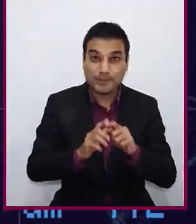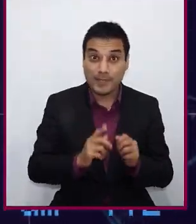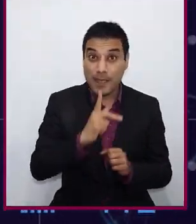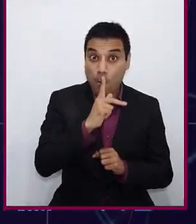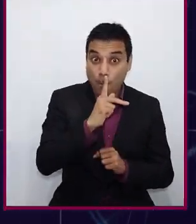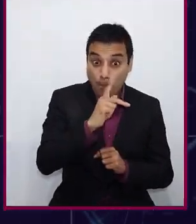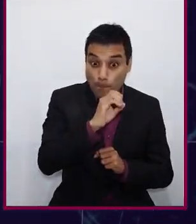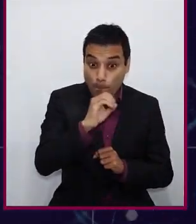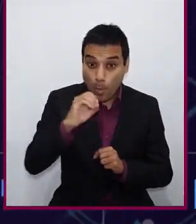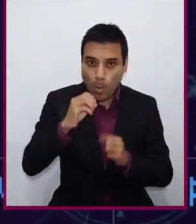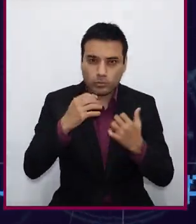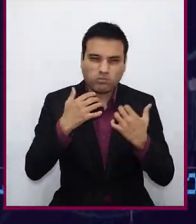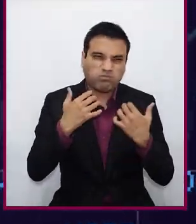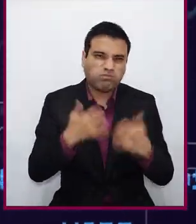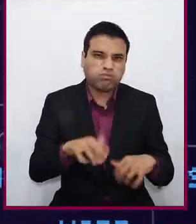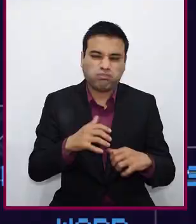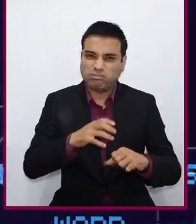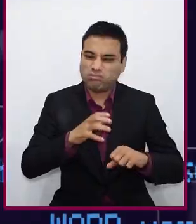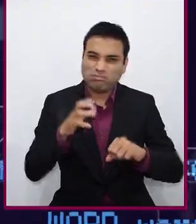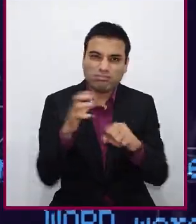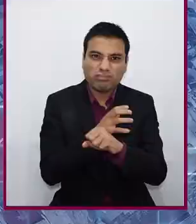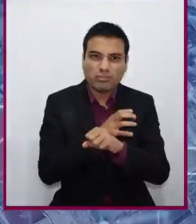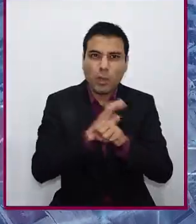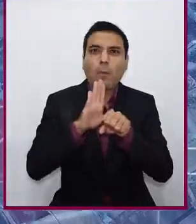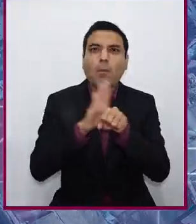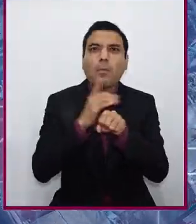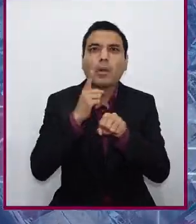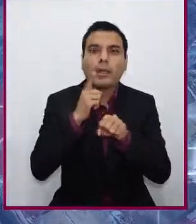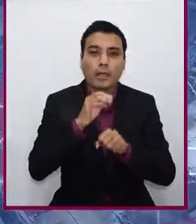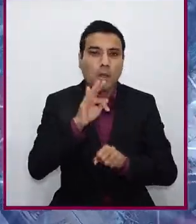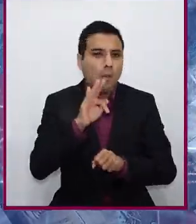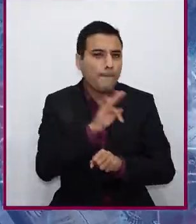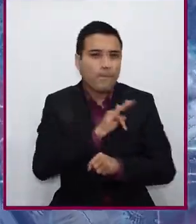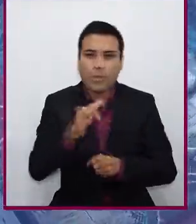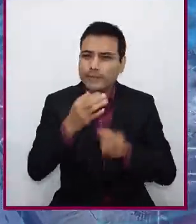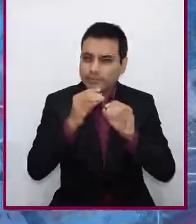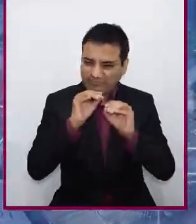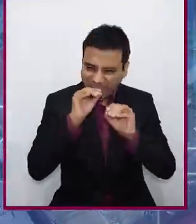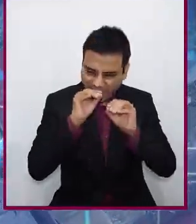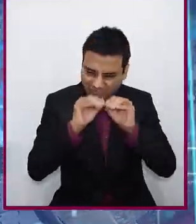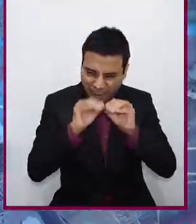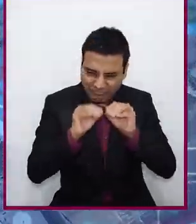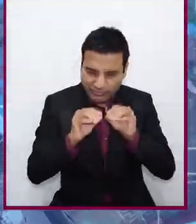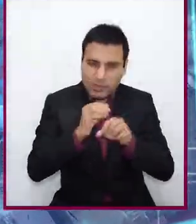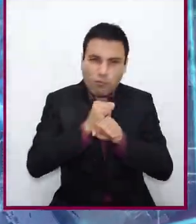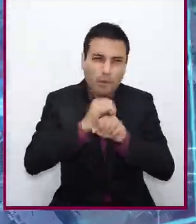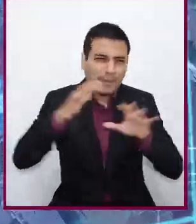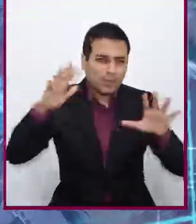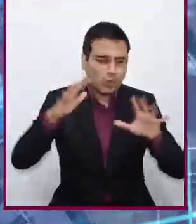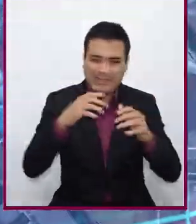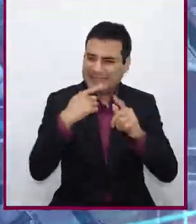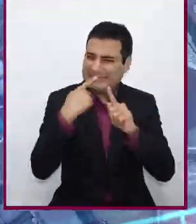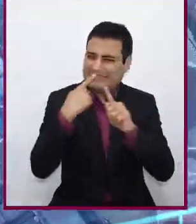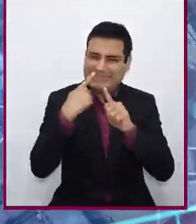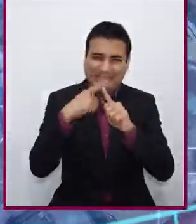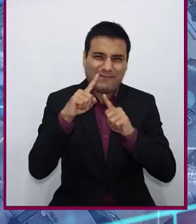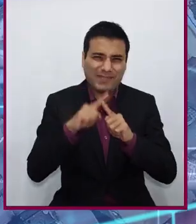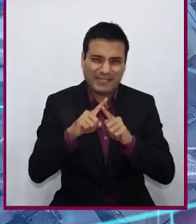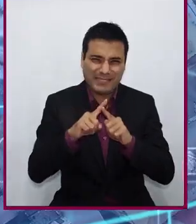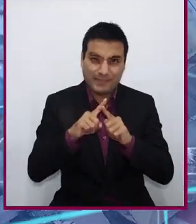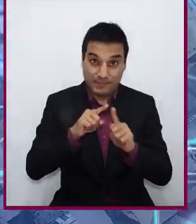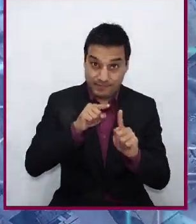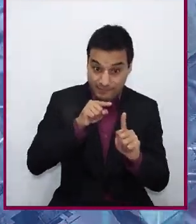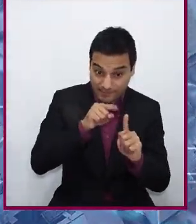es muy potente porque nos permite modelar de manera acción datos y comportamientos complejos del mundo